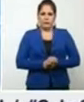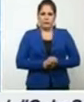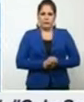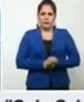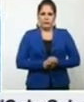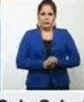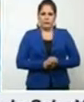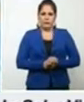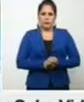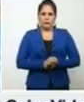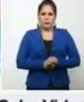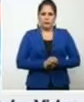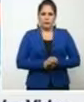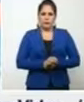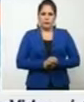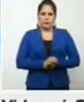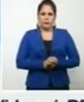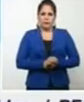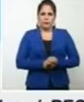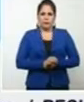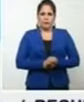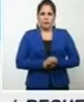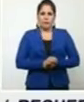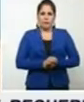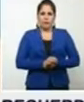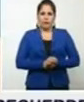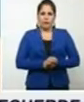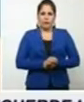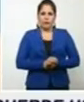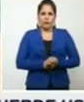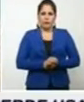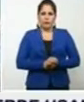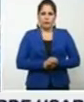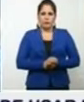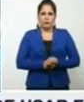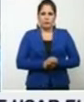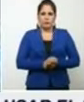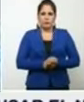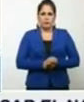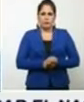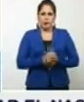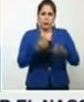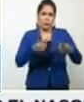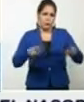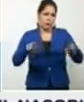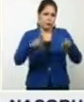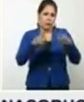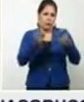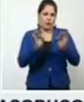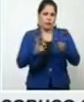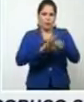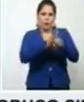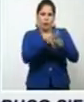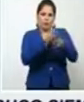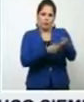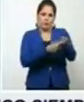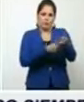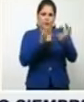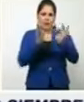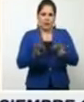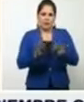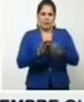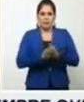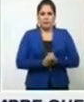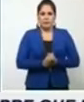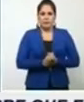tanta sangre que se llevó el río. Yo vengo a ofrecer mi corazón, no